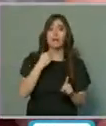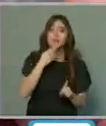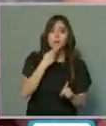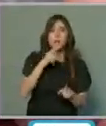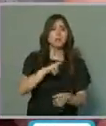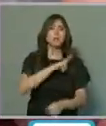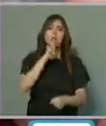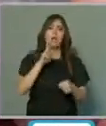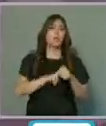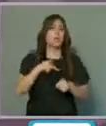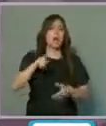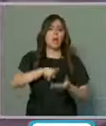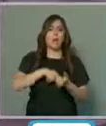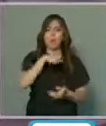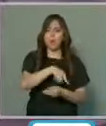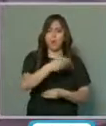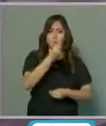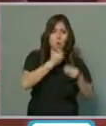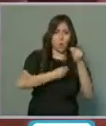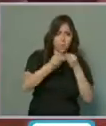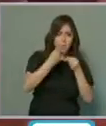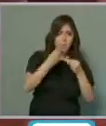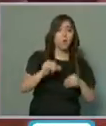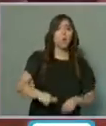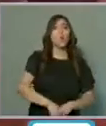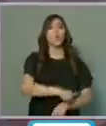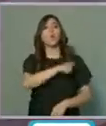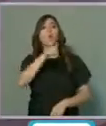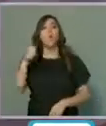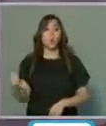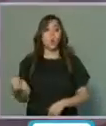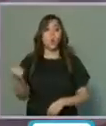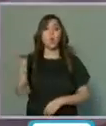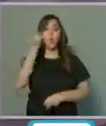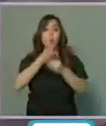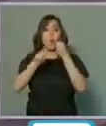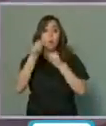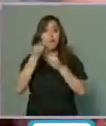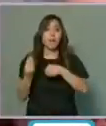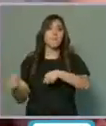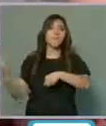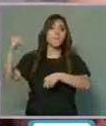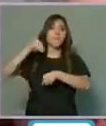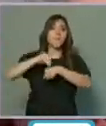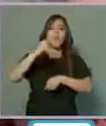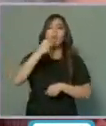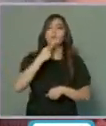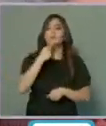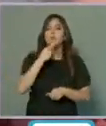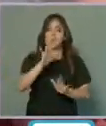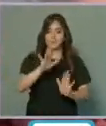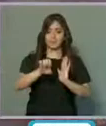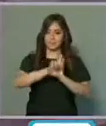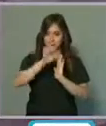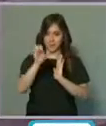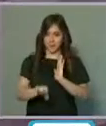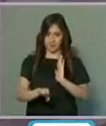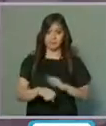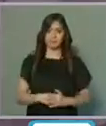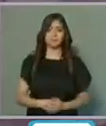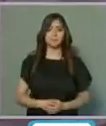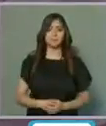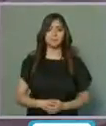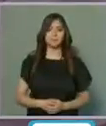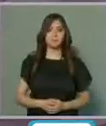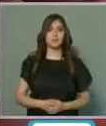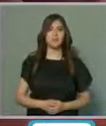natural el alimento y cuando un alimento se le adiciona azúcar. Te voy a poner un ejemplo. A ver. Todas las palabras